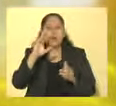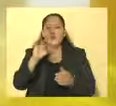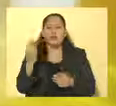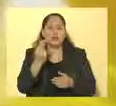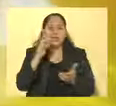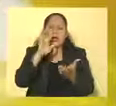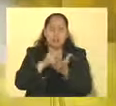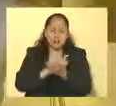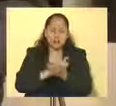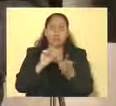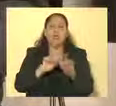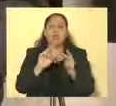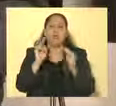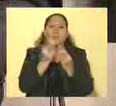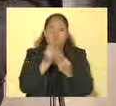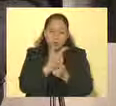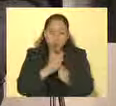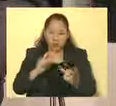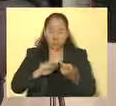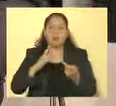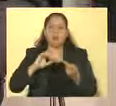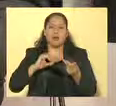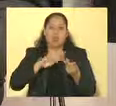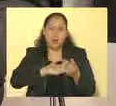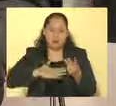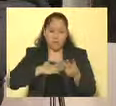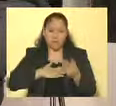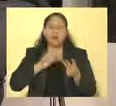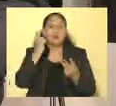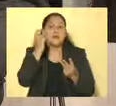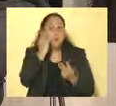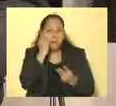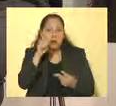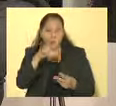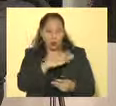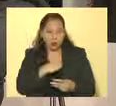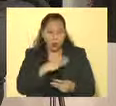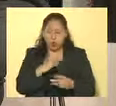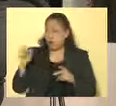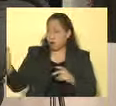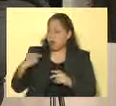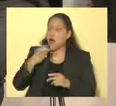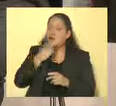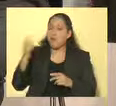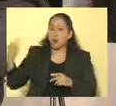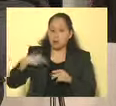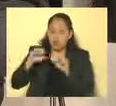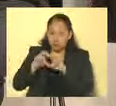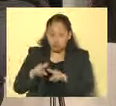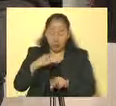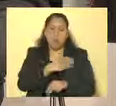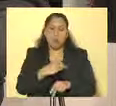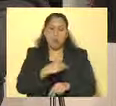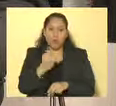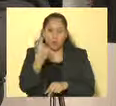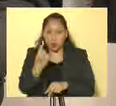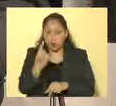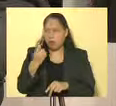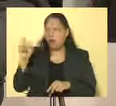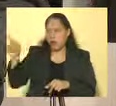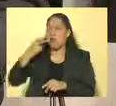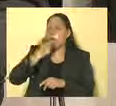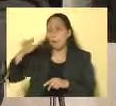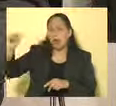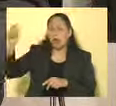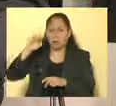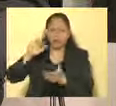cónyuge, concubina, conviviente. Cuando tú procreas un hijo en una relación extramarital, con un hombre casado, con